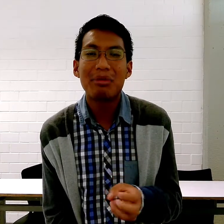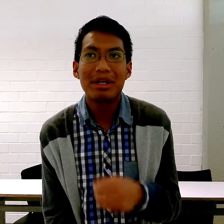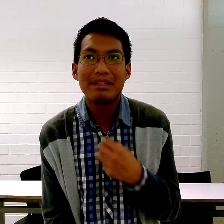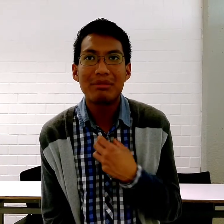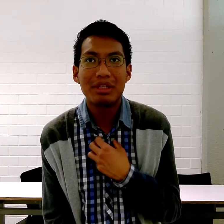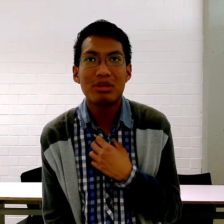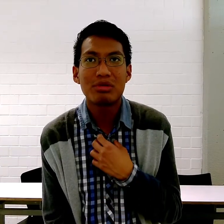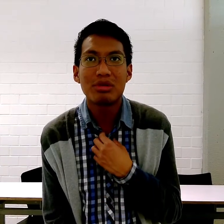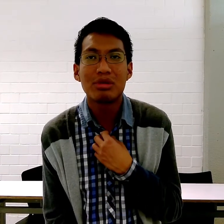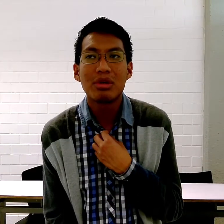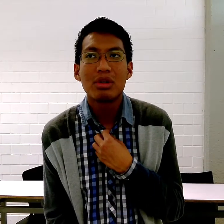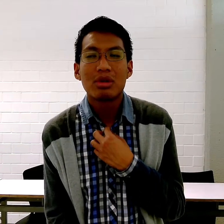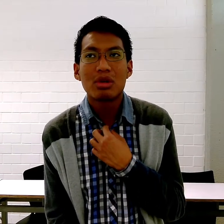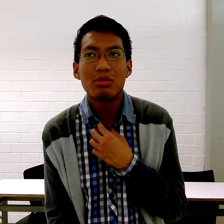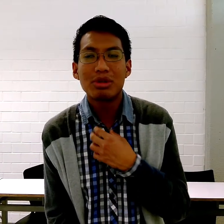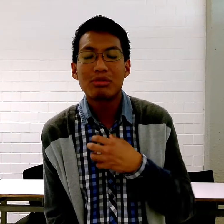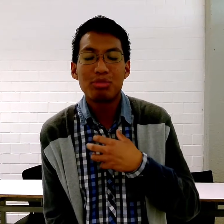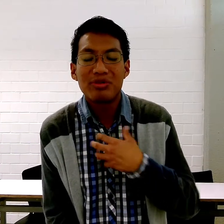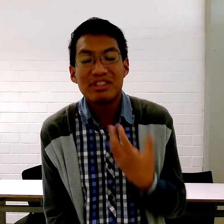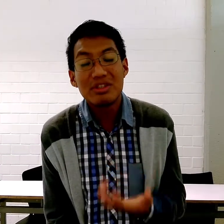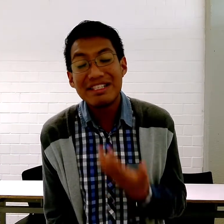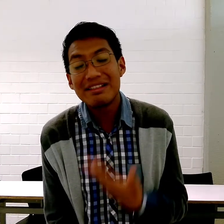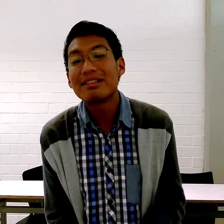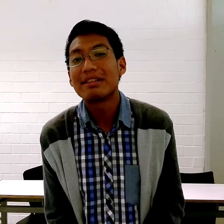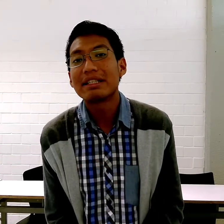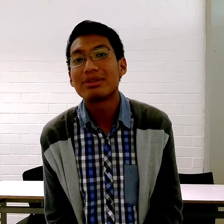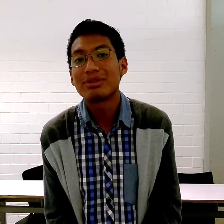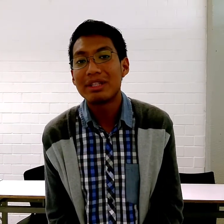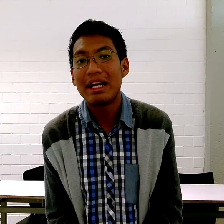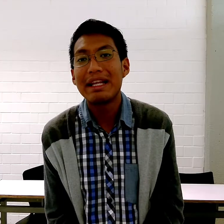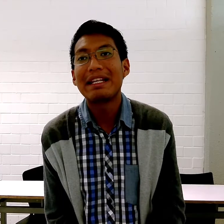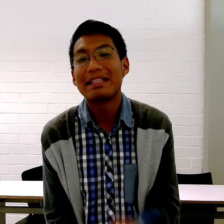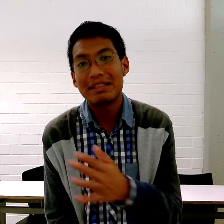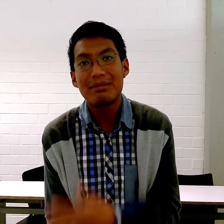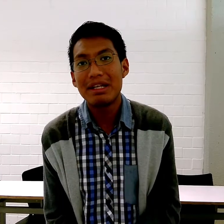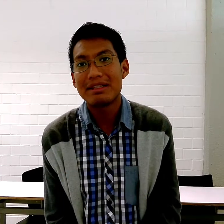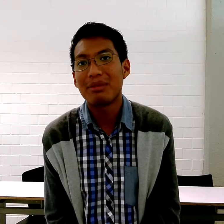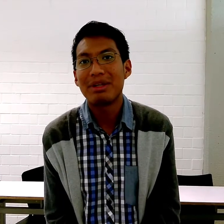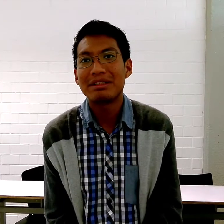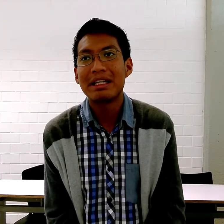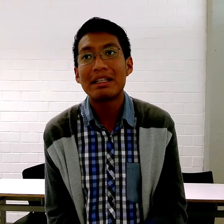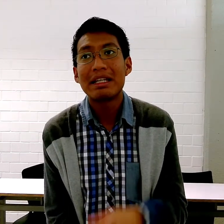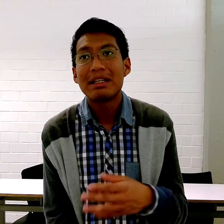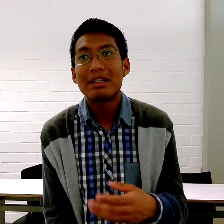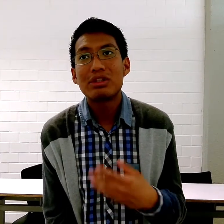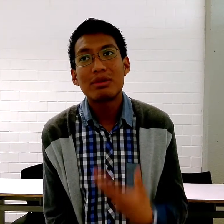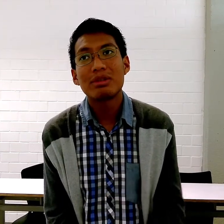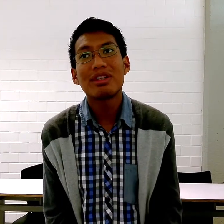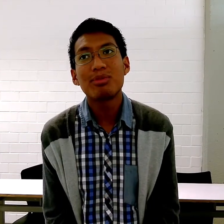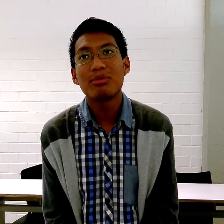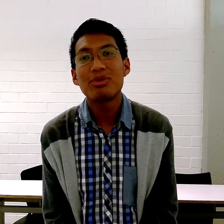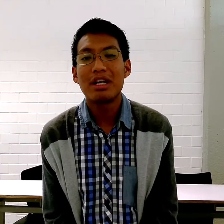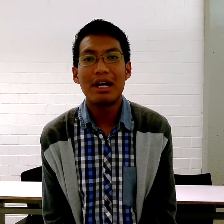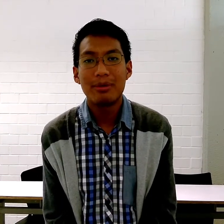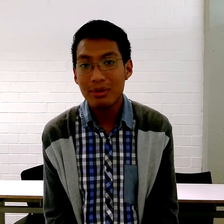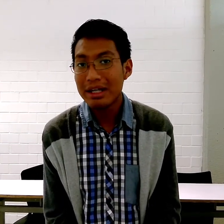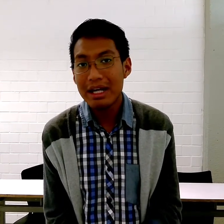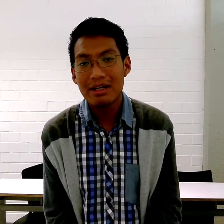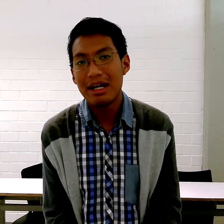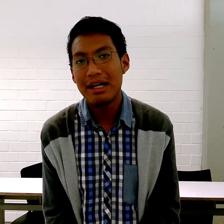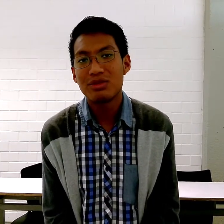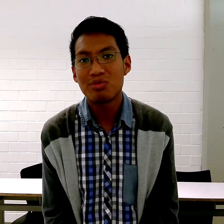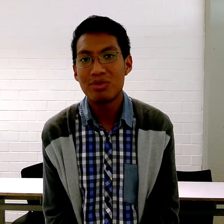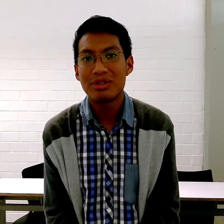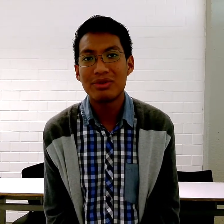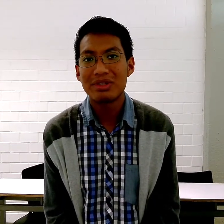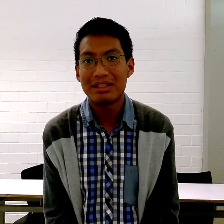importancia, me parece a mí, como profesionista del trabajo social en el tema de discapacidad, y sobre todo que podemos abonar